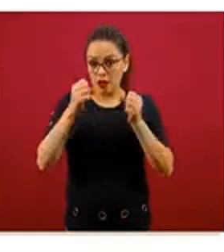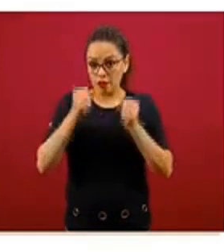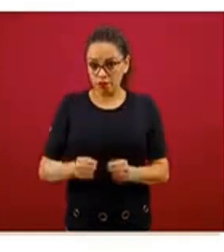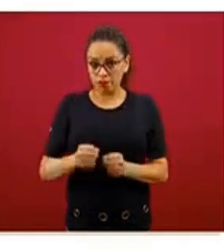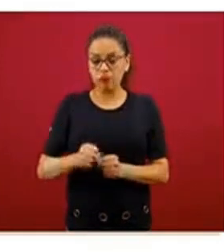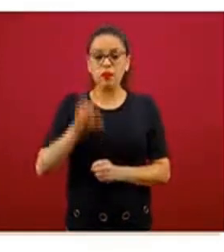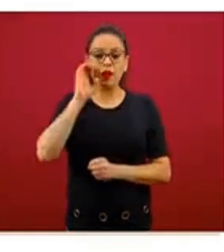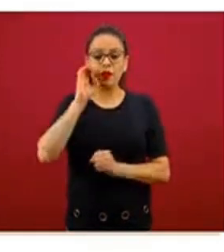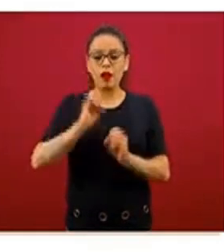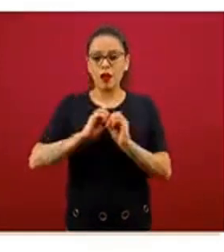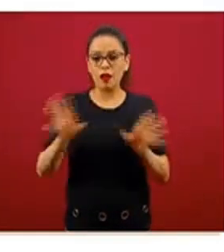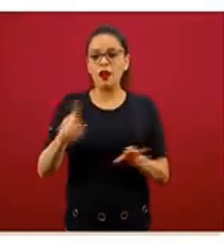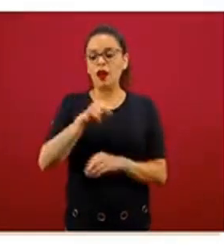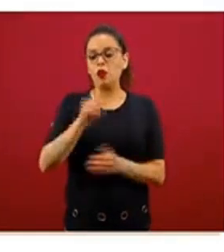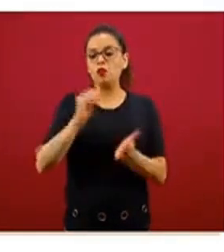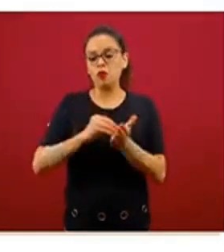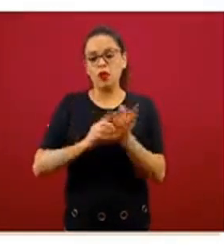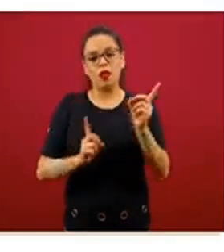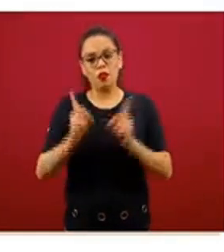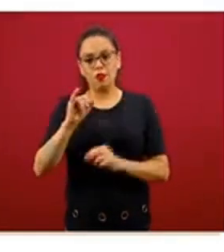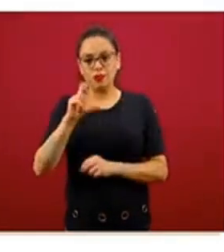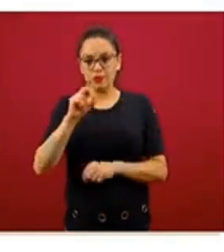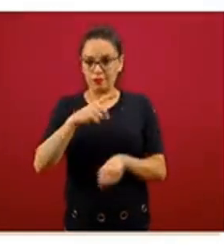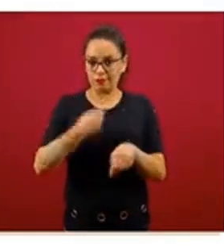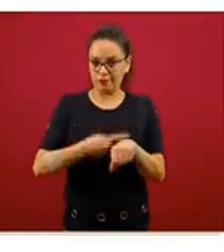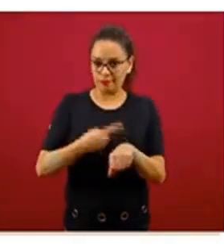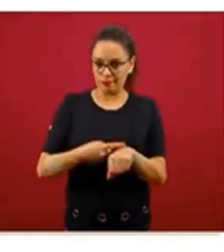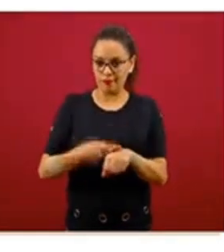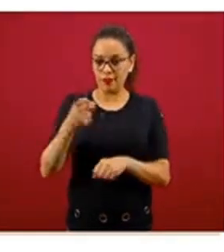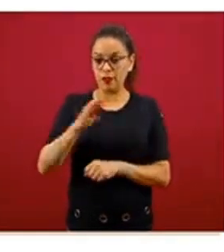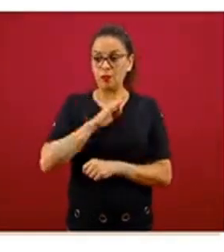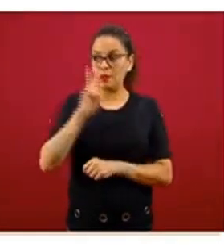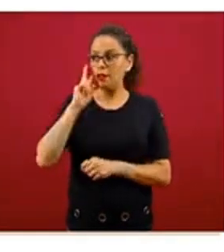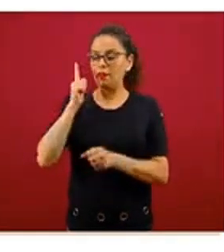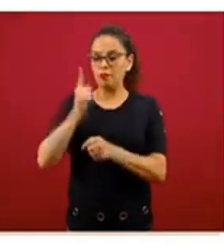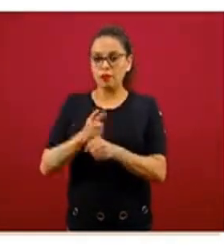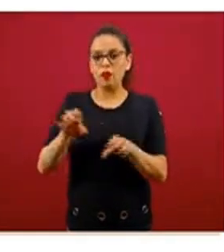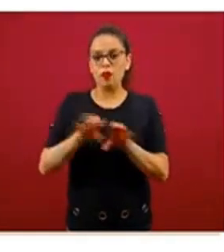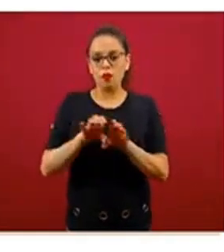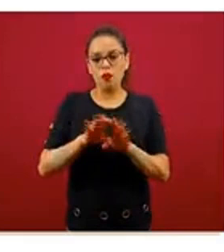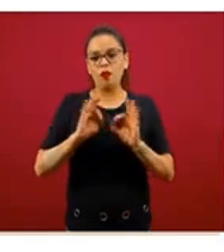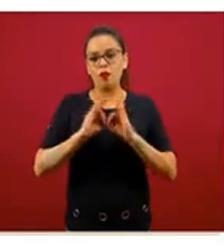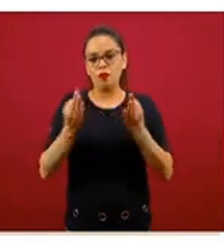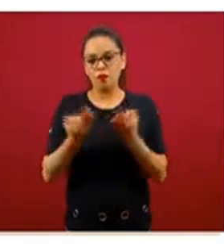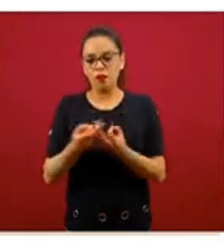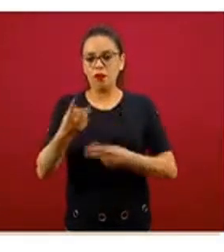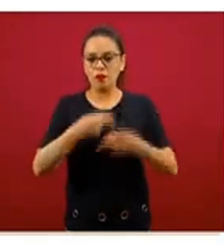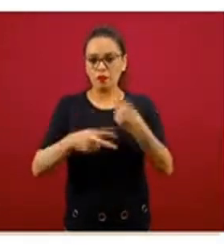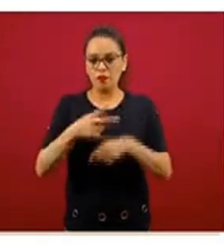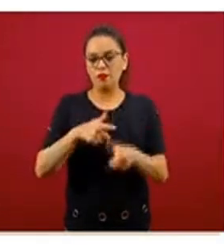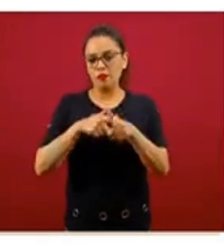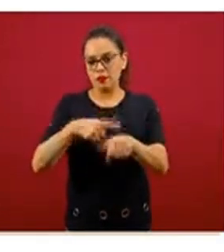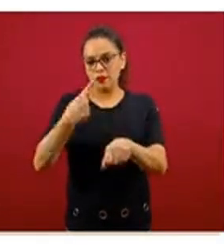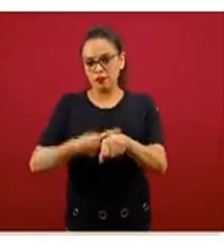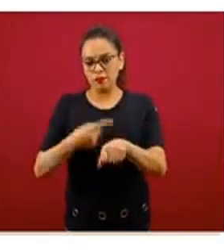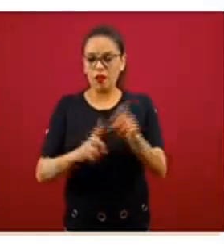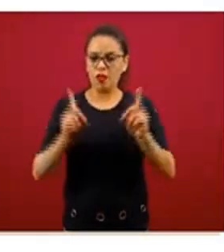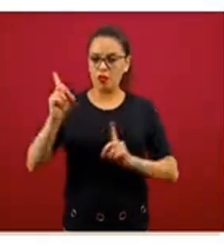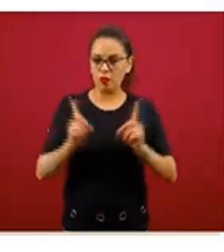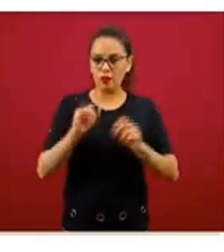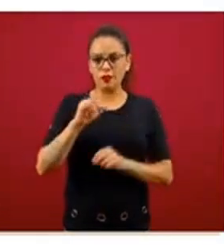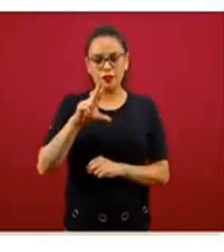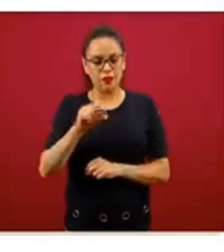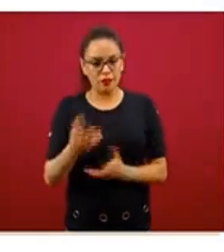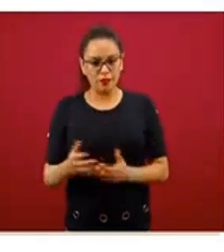sospechosos, como lo hemos comentado, para ver cómo continúa la tendencia de la presentación de los casos sospechosos de la enfermedad. Y igual,